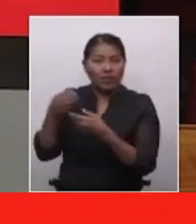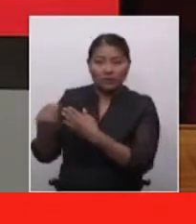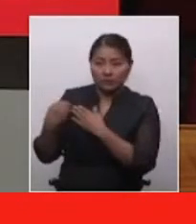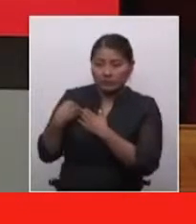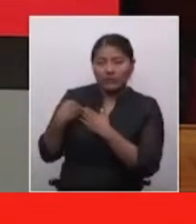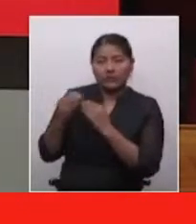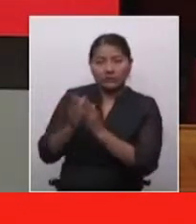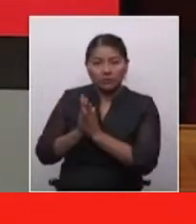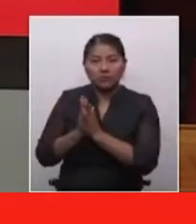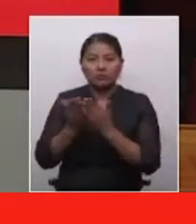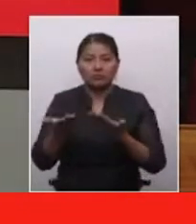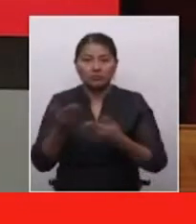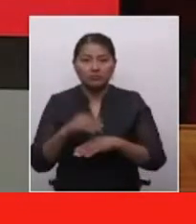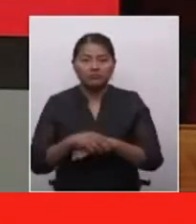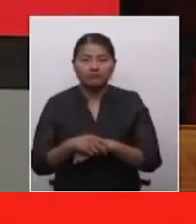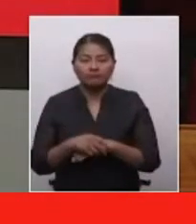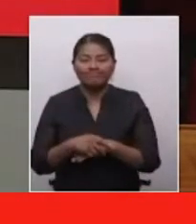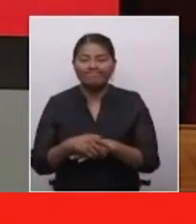que leamos